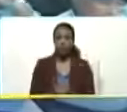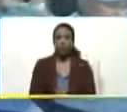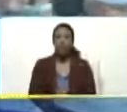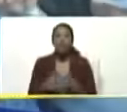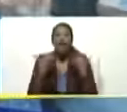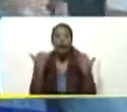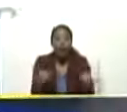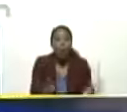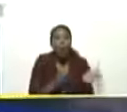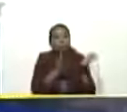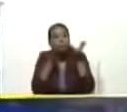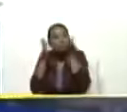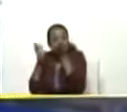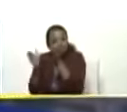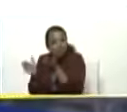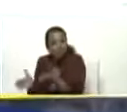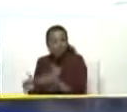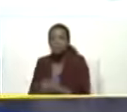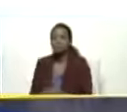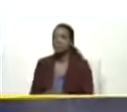Vámonos por aquí, pues.